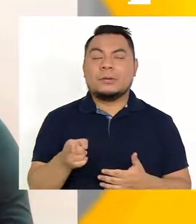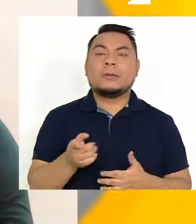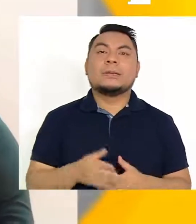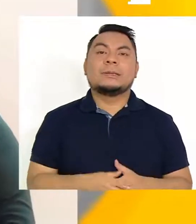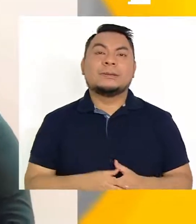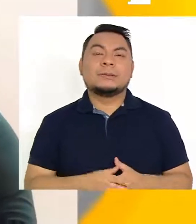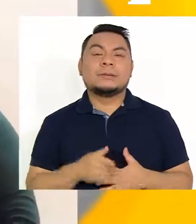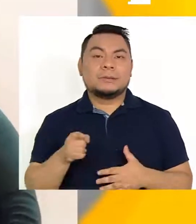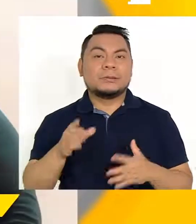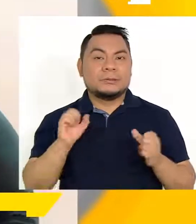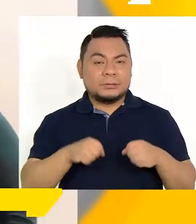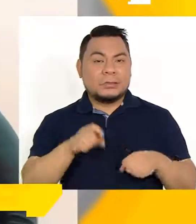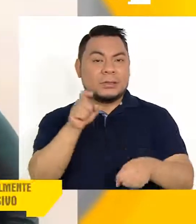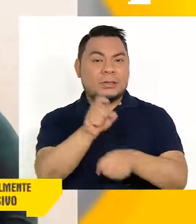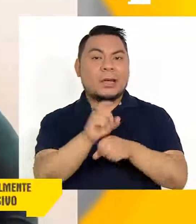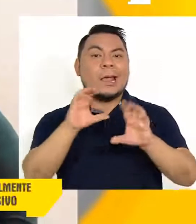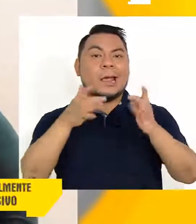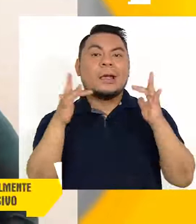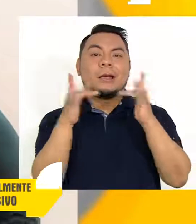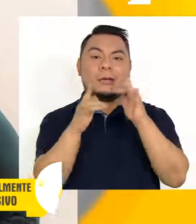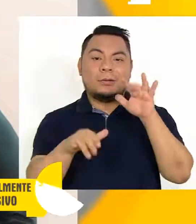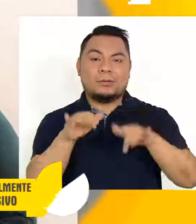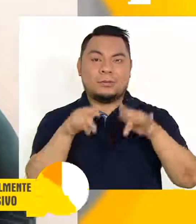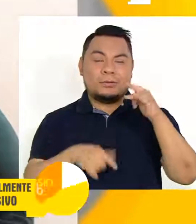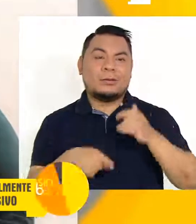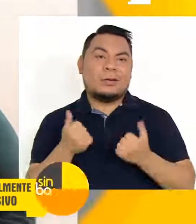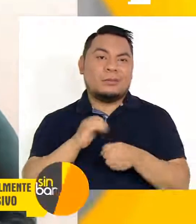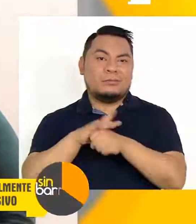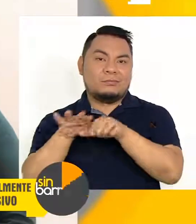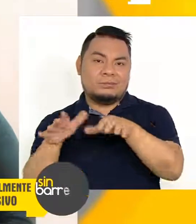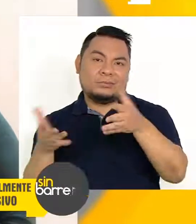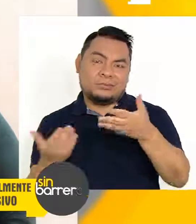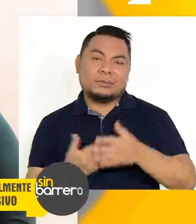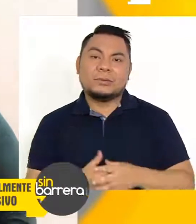está recibiendo clases virtuales por la pandemia,